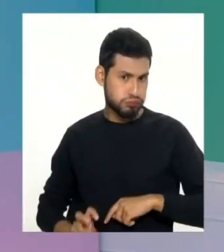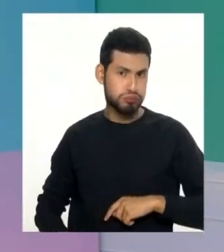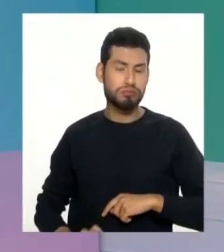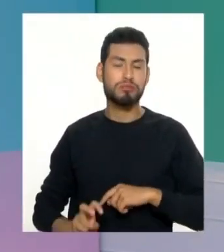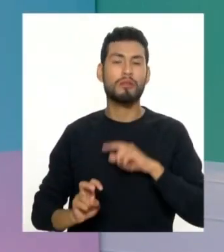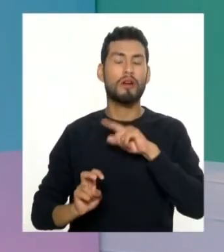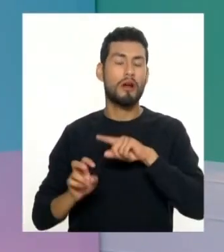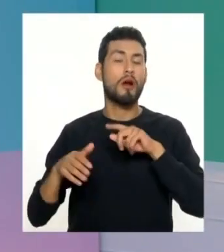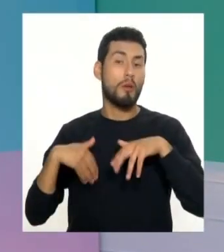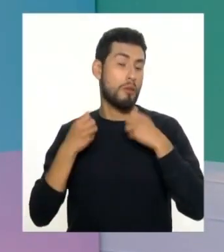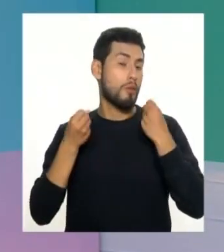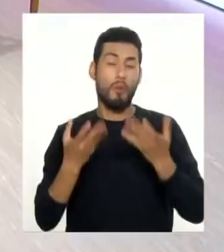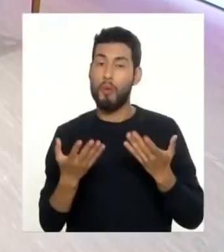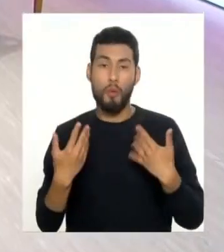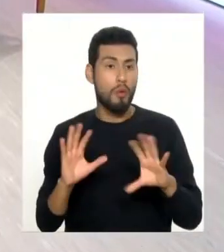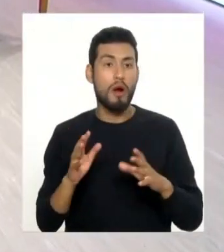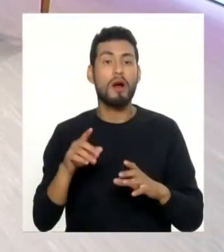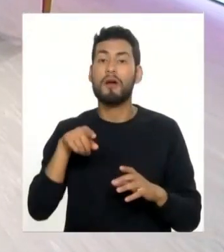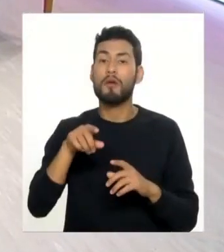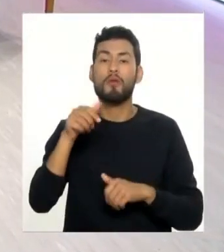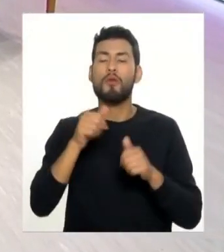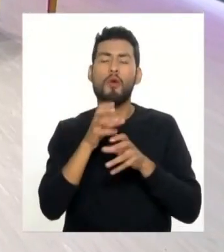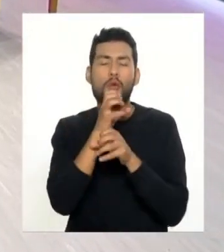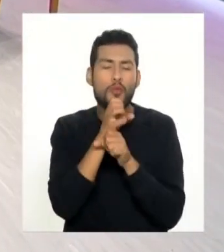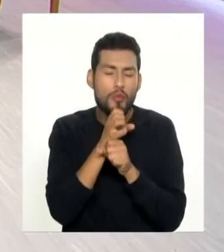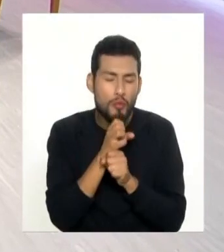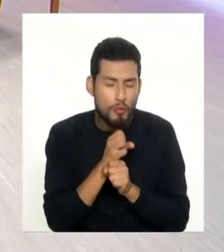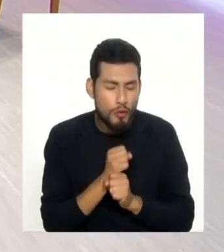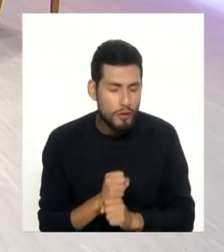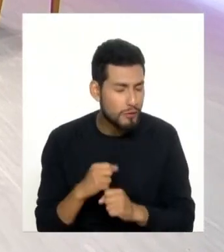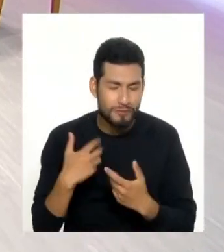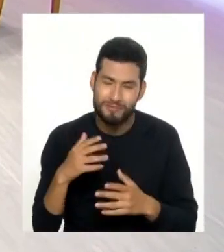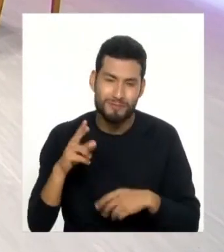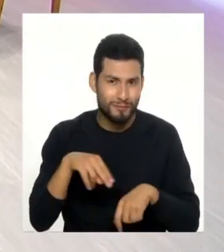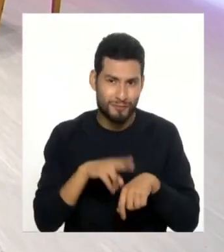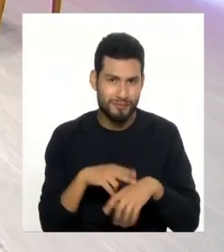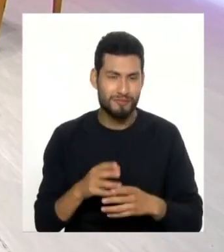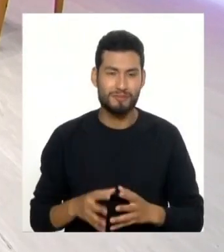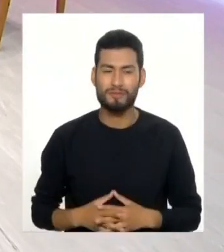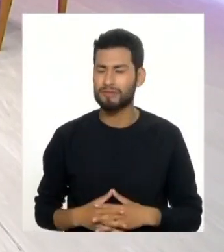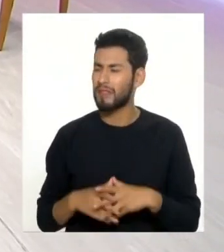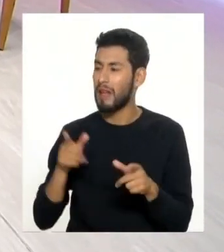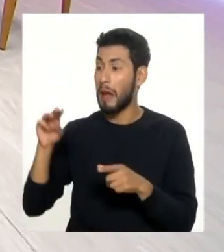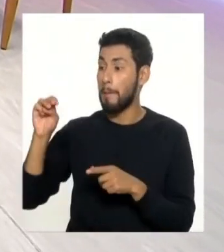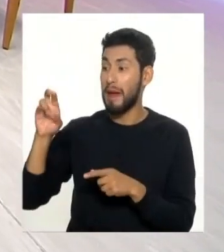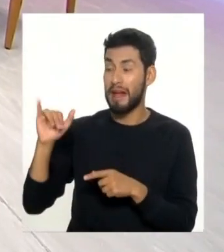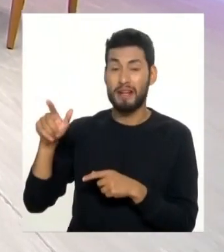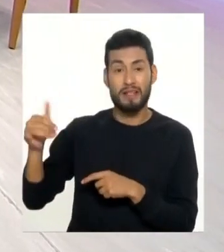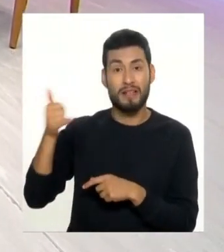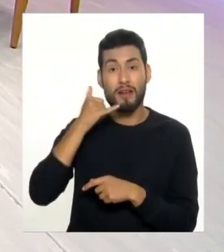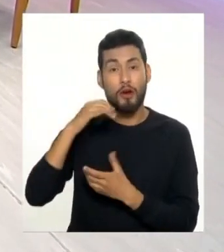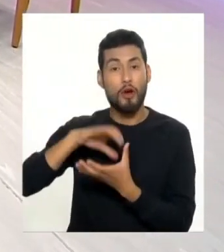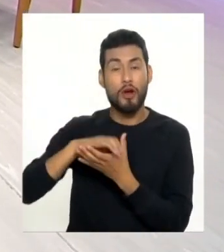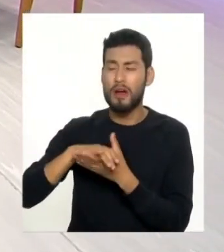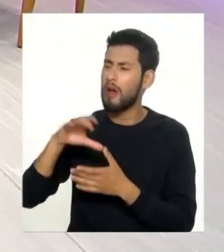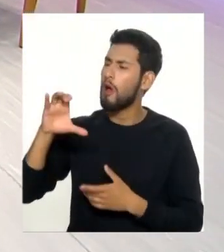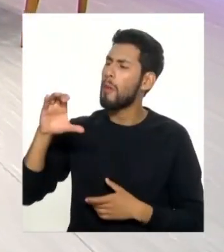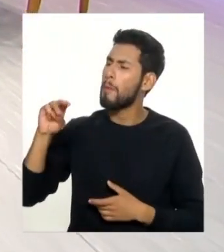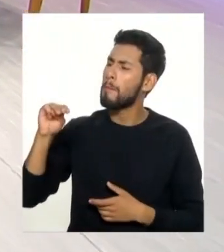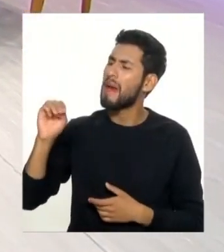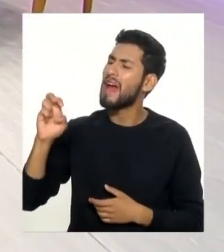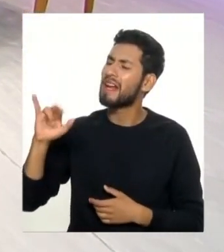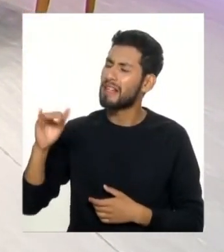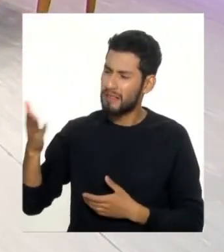es inherente pues al proceso de envejecimiento al cual estamos sometidos todos. Vamos a atender a Mary, que nos está llamando de Chorrillos. Adelante, Mary, por favor.